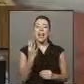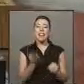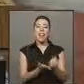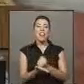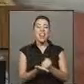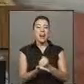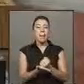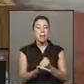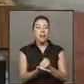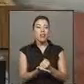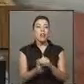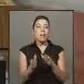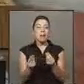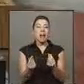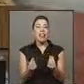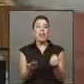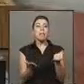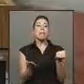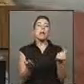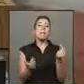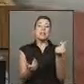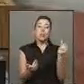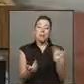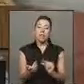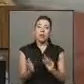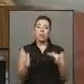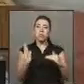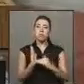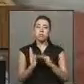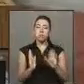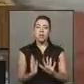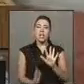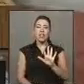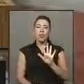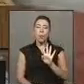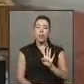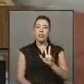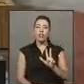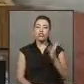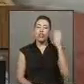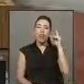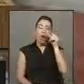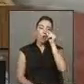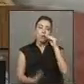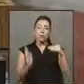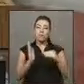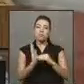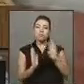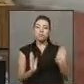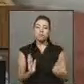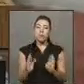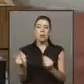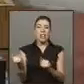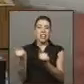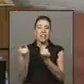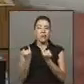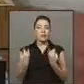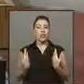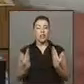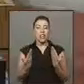bioequivalentes se haya detenido en los 548 registrados hasta octubre, según información